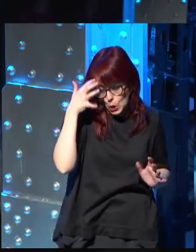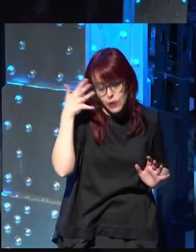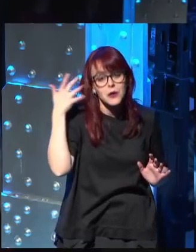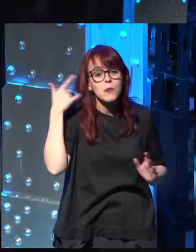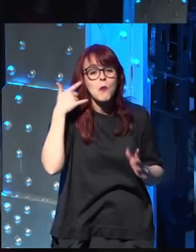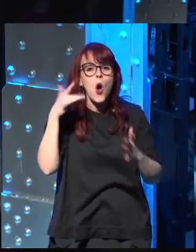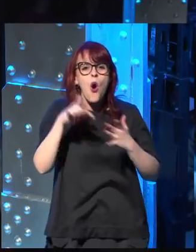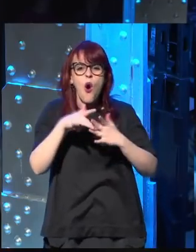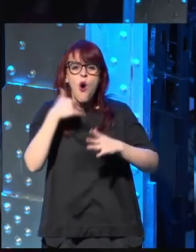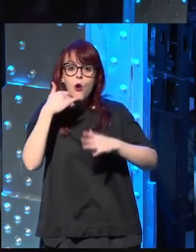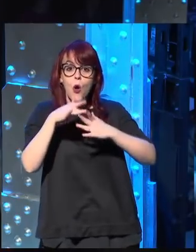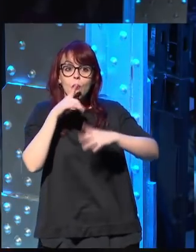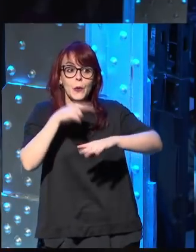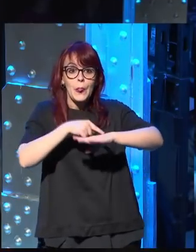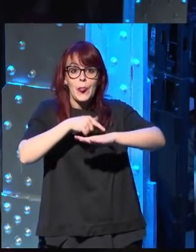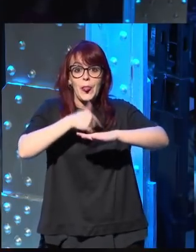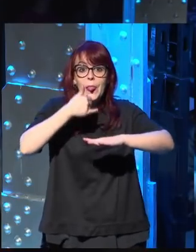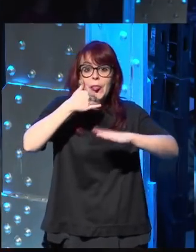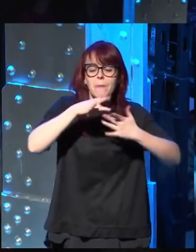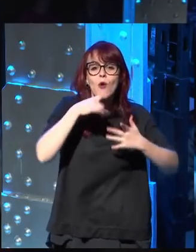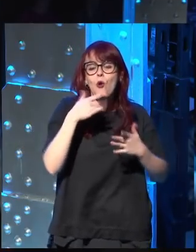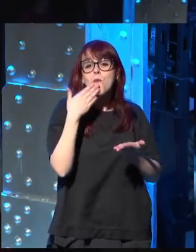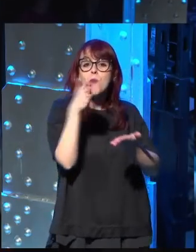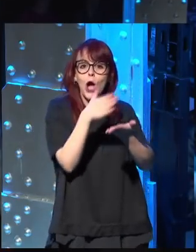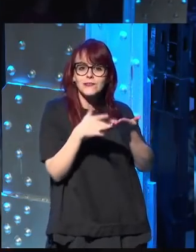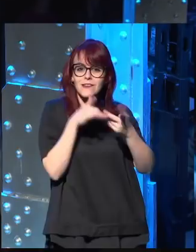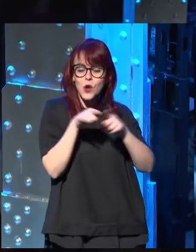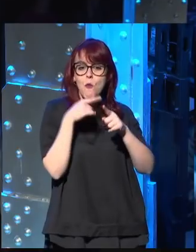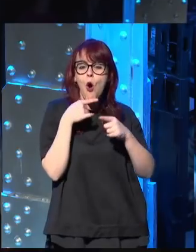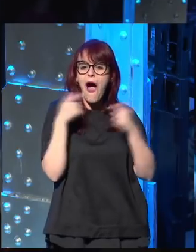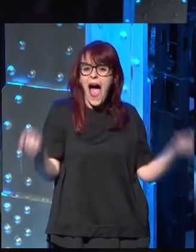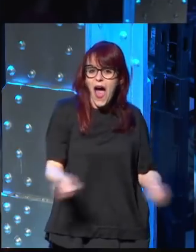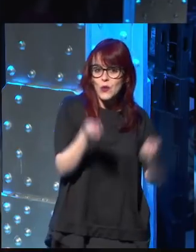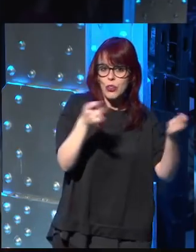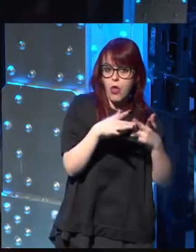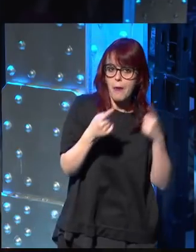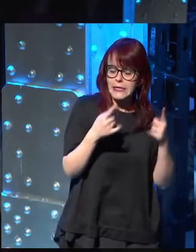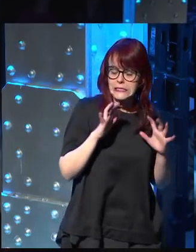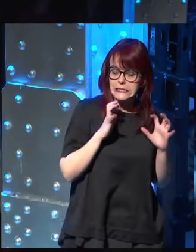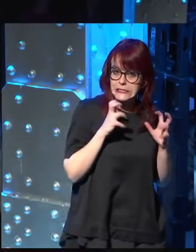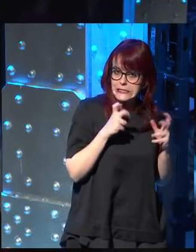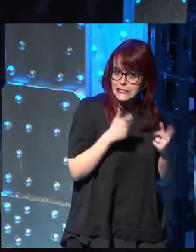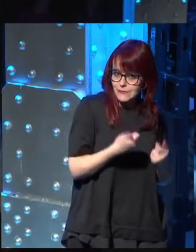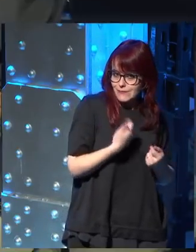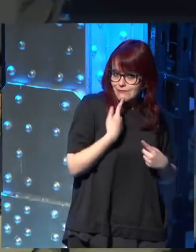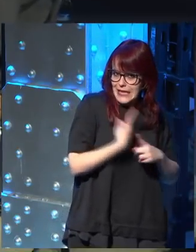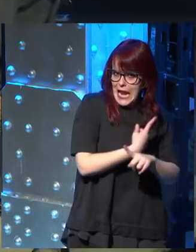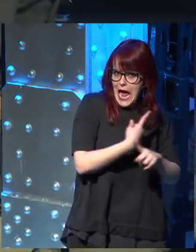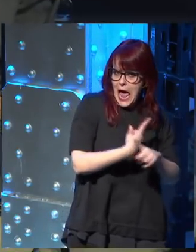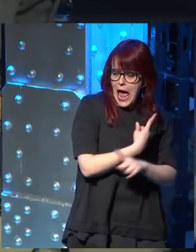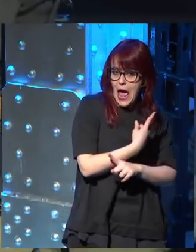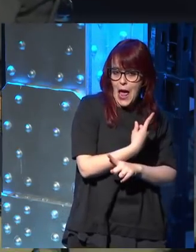la última hora, cada minuto, es esa extraña poesía de los anuncios, que por una parte te saca de quicio, ¿no? Porque